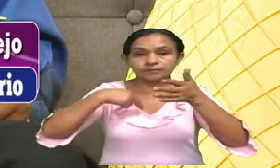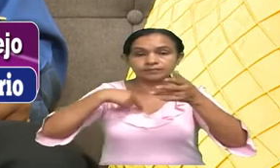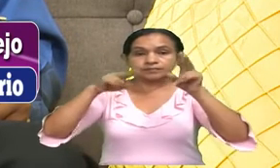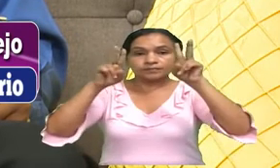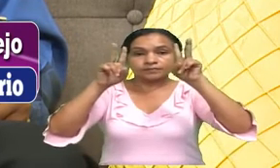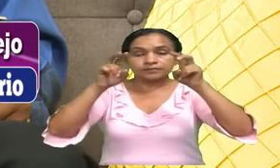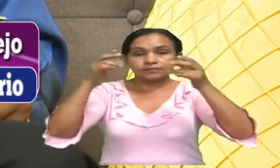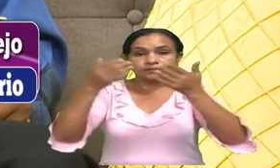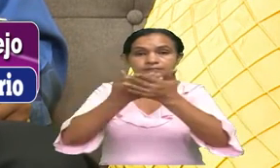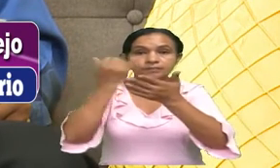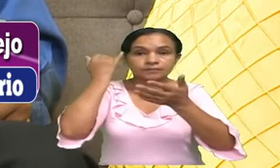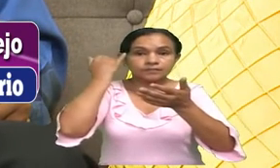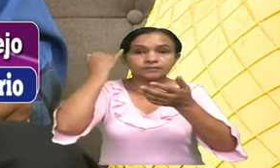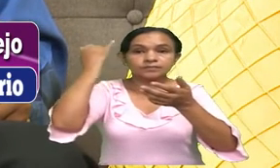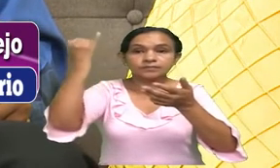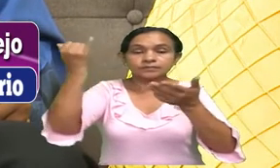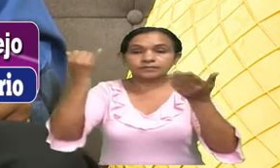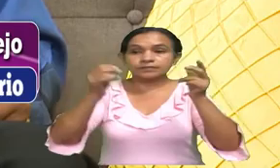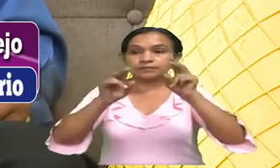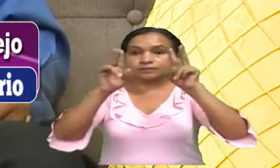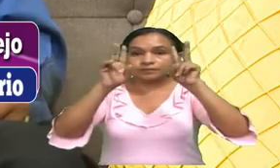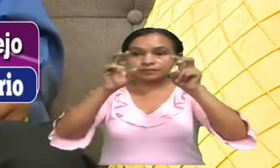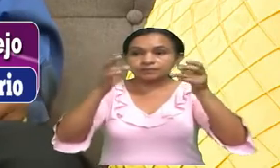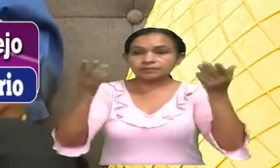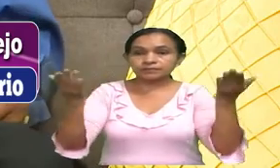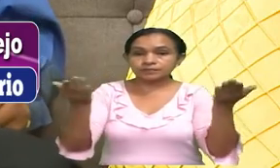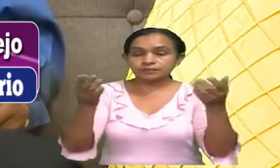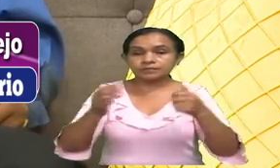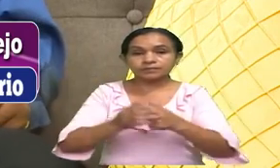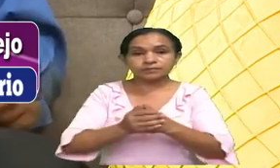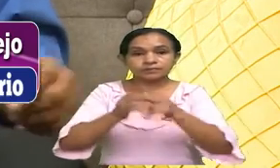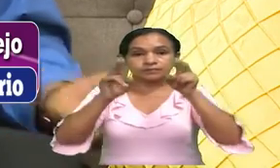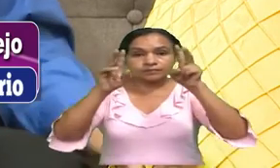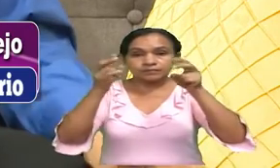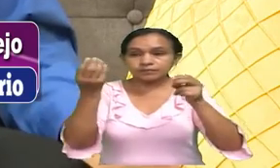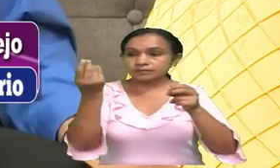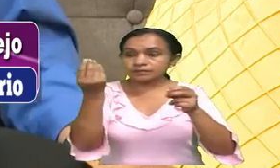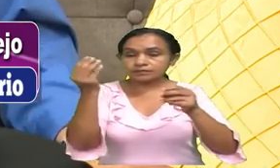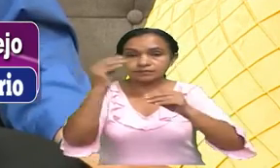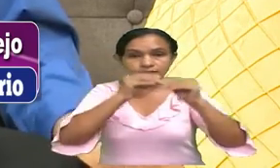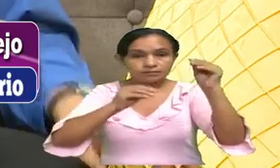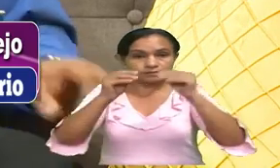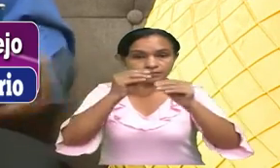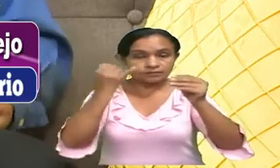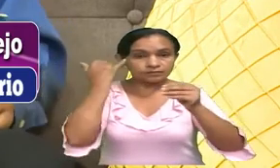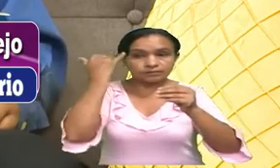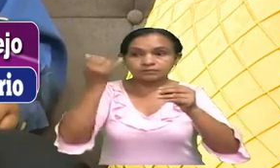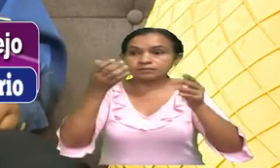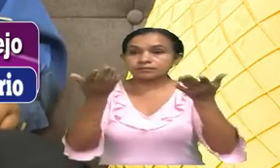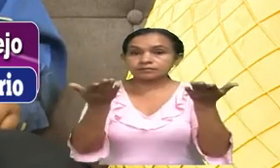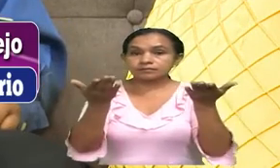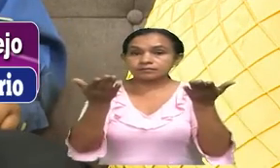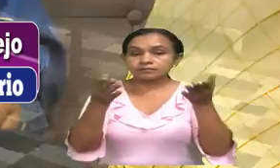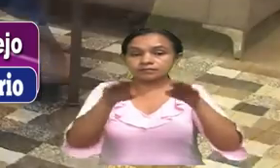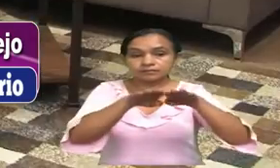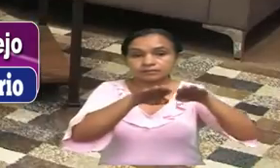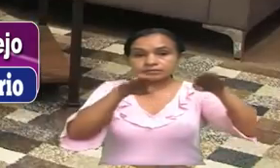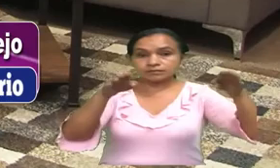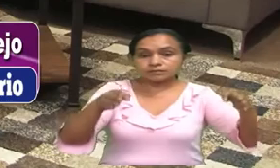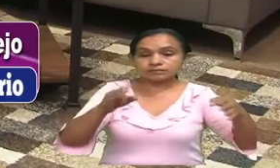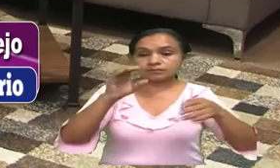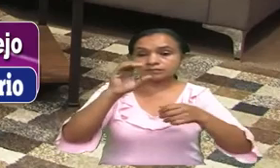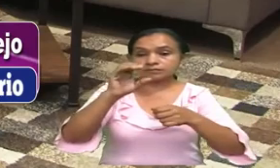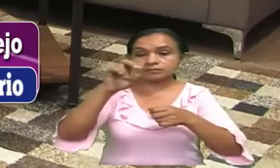la innovación. Okay. El tema de la innovación, el tema de la economía creativa, que también hay una mesa, pues que nosotros como